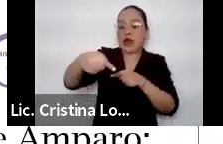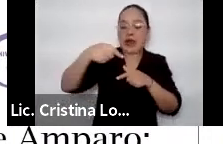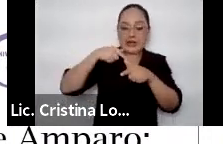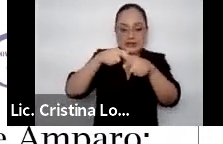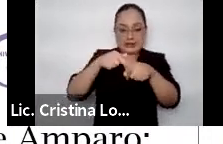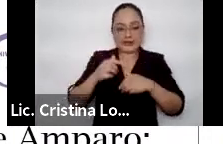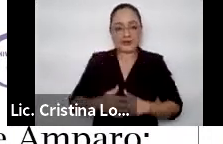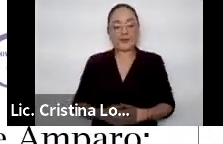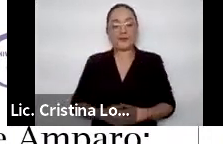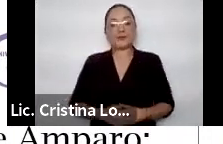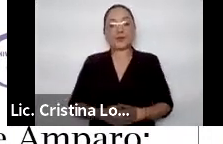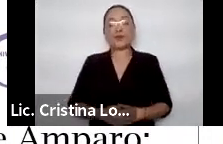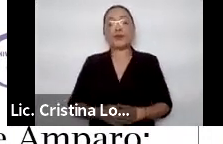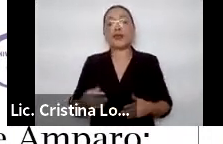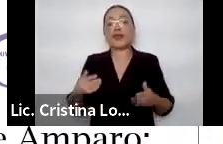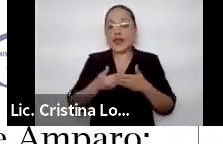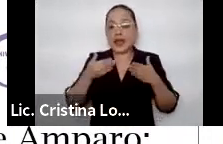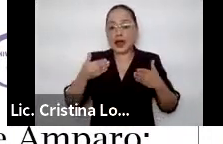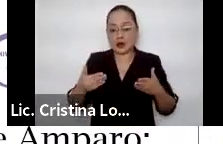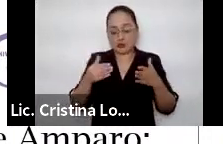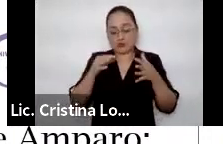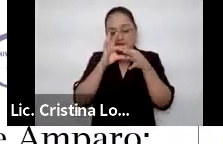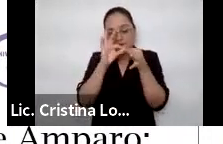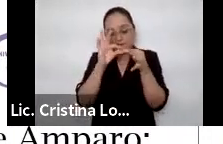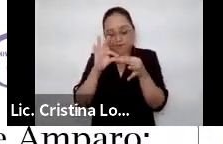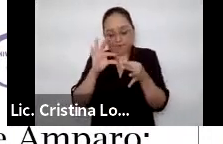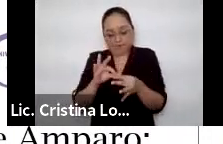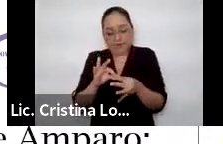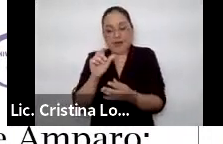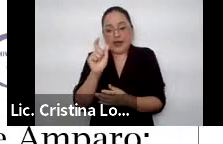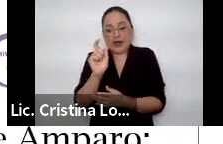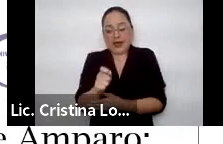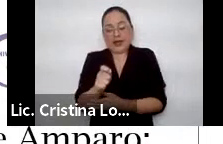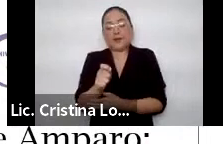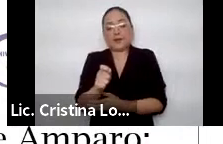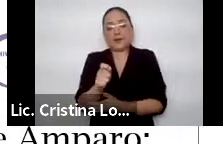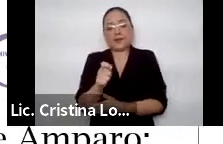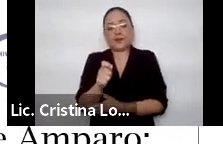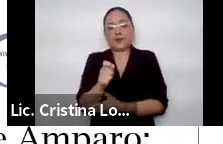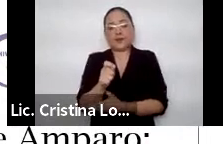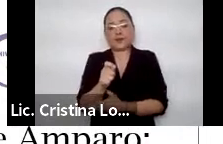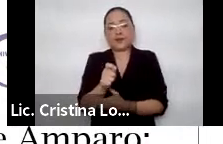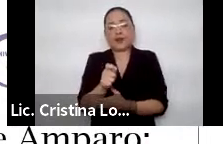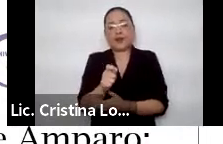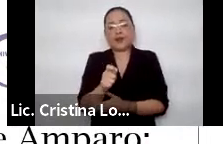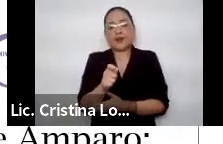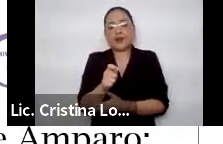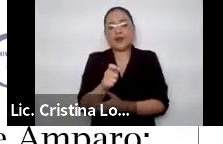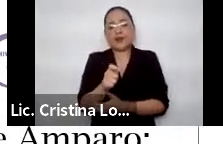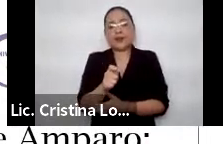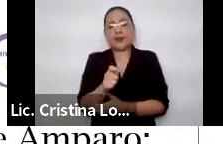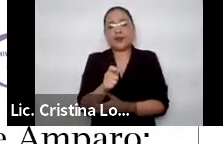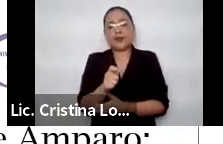Precisamente manejaremos que respecto a la fase de